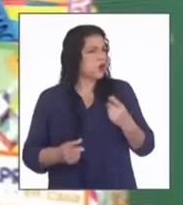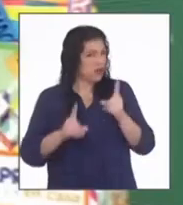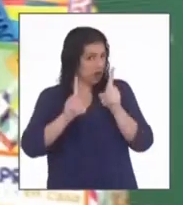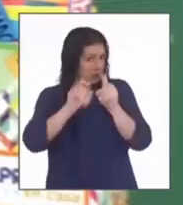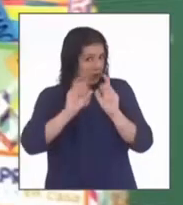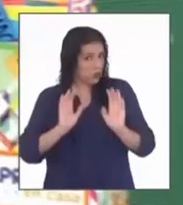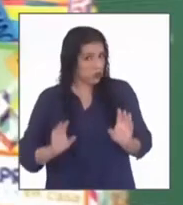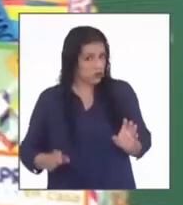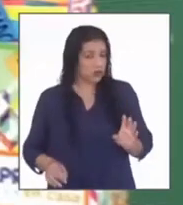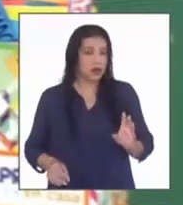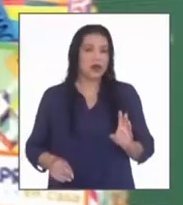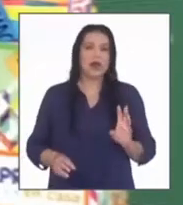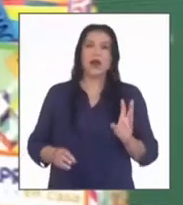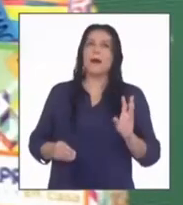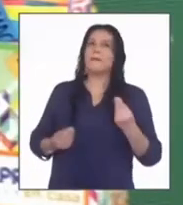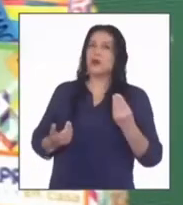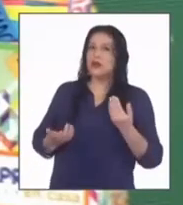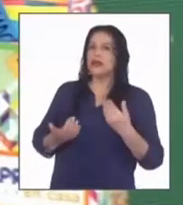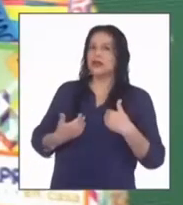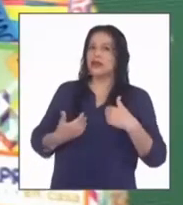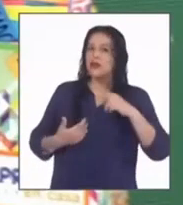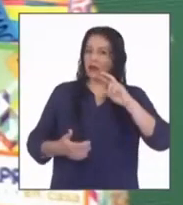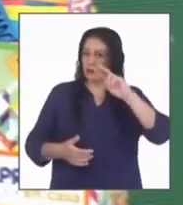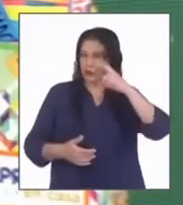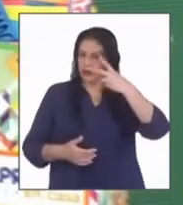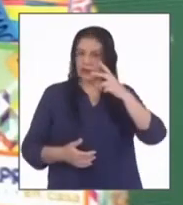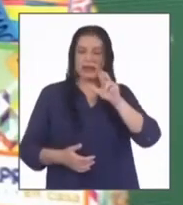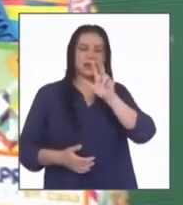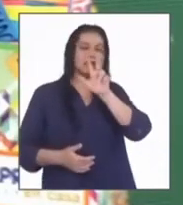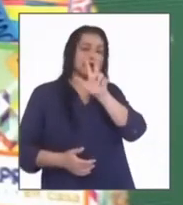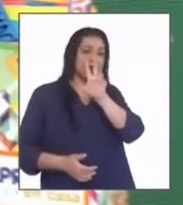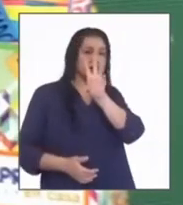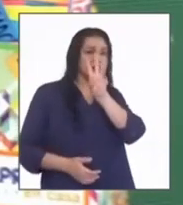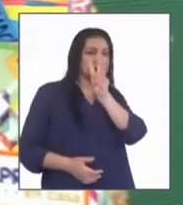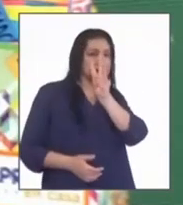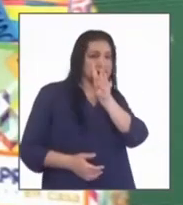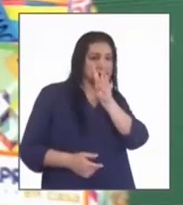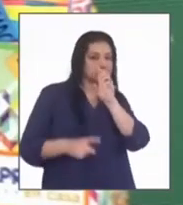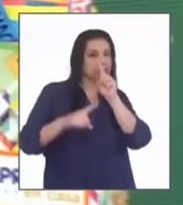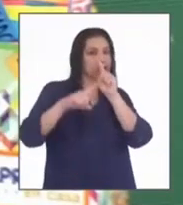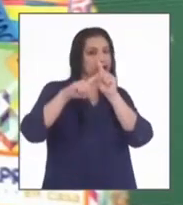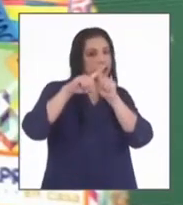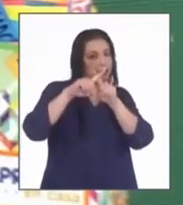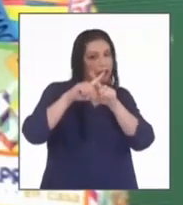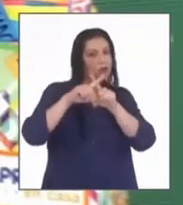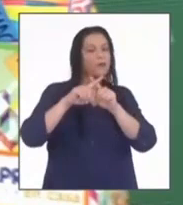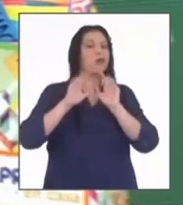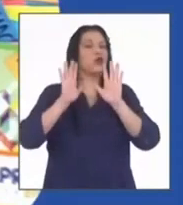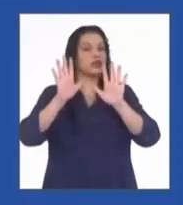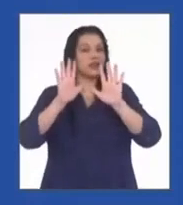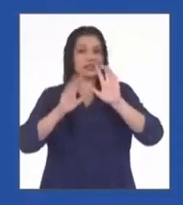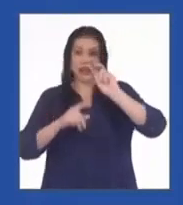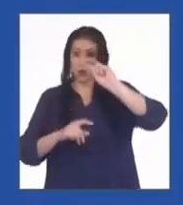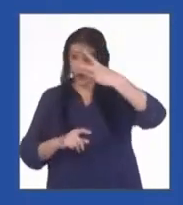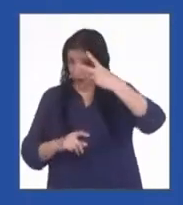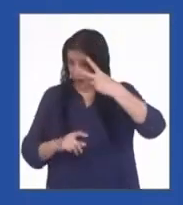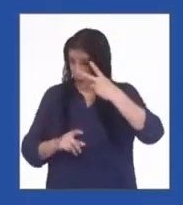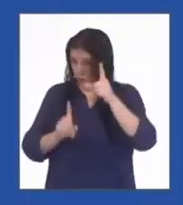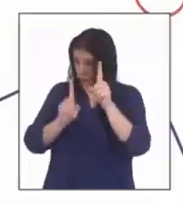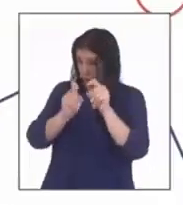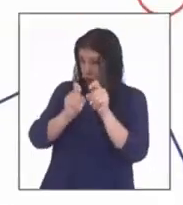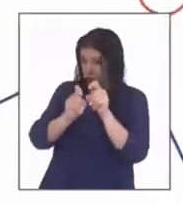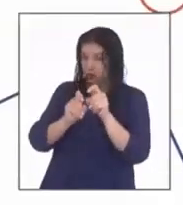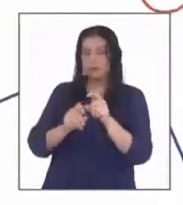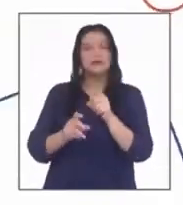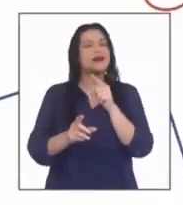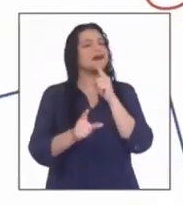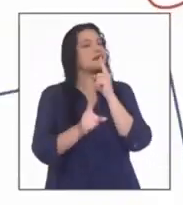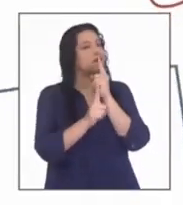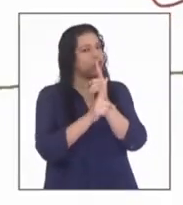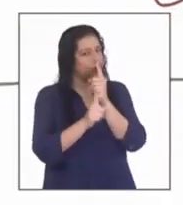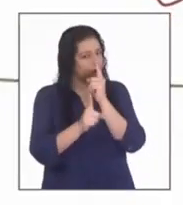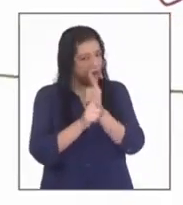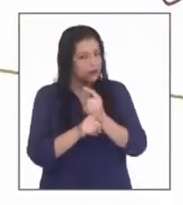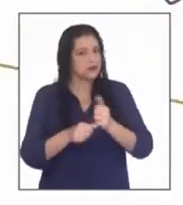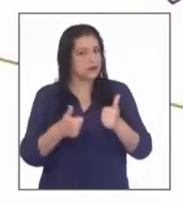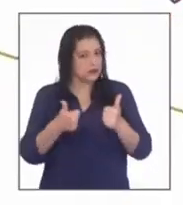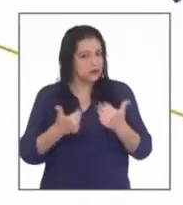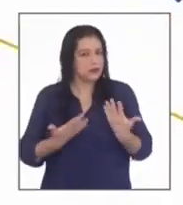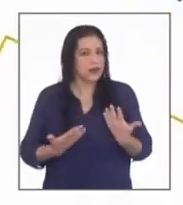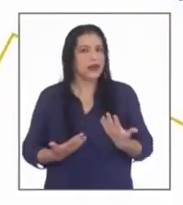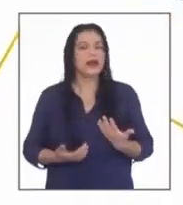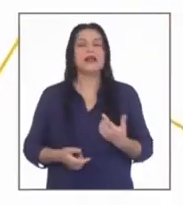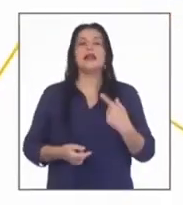qué? ¿Por qué aparece una potencia? Es decir, 36 es multiplicado por 10 elevado al cuadrado. Efectivamente,